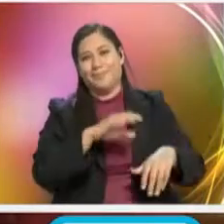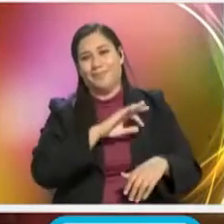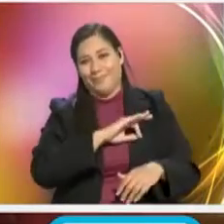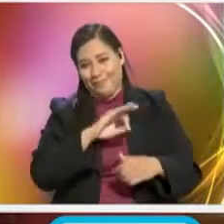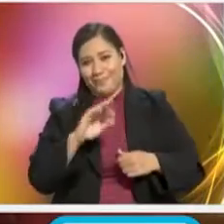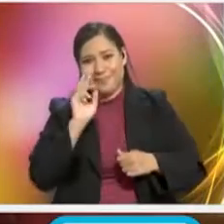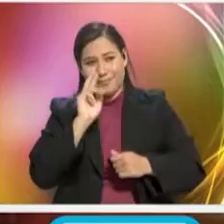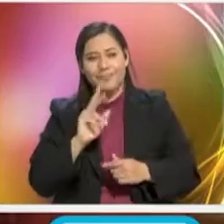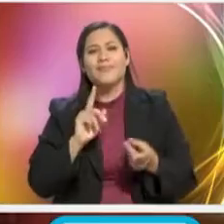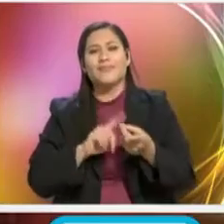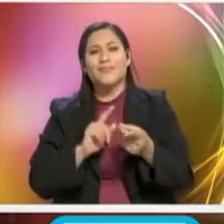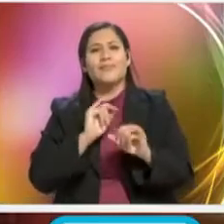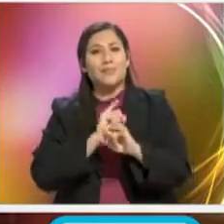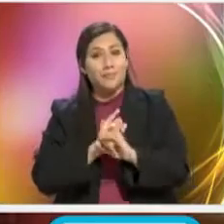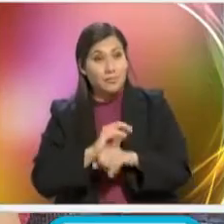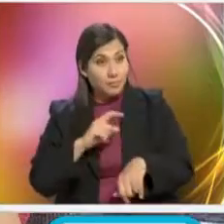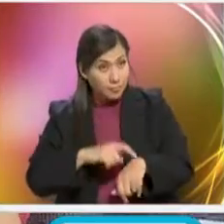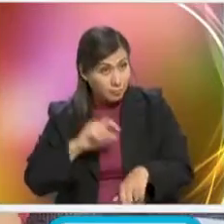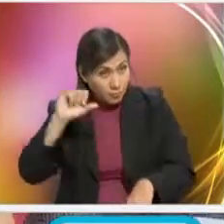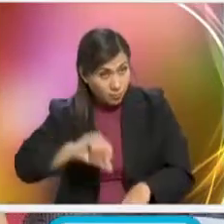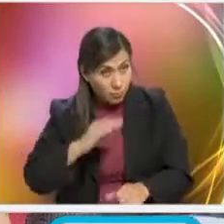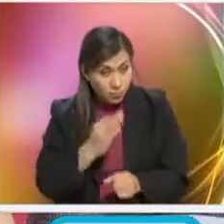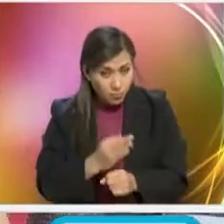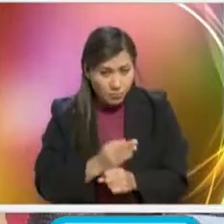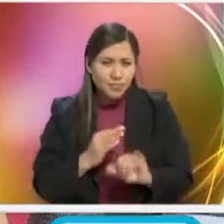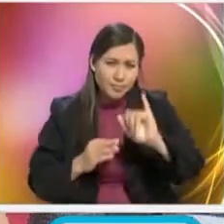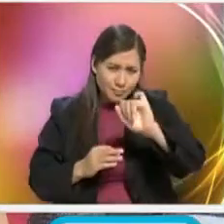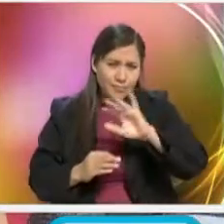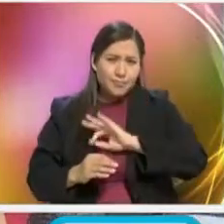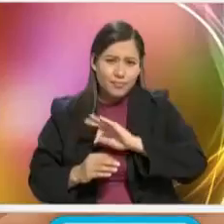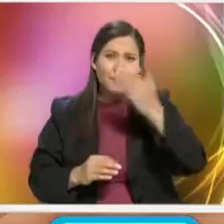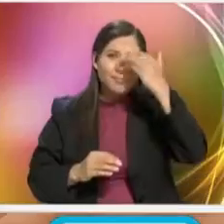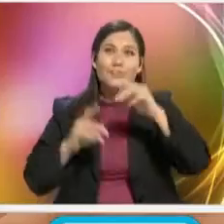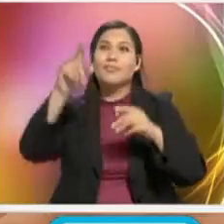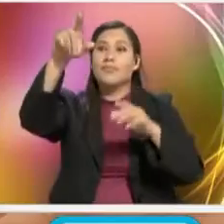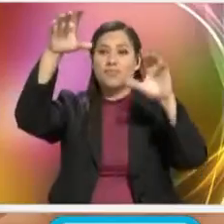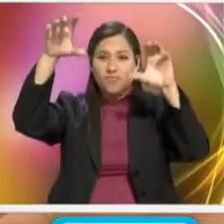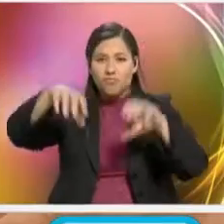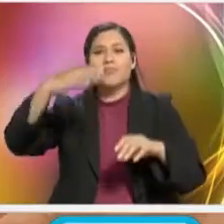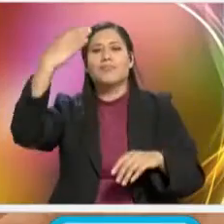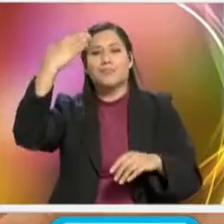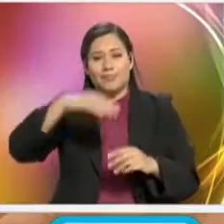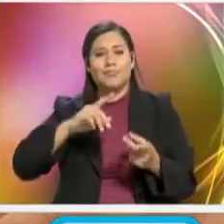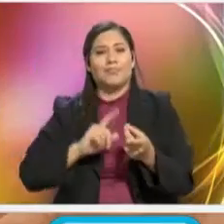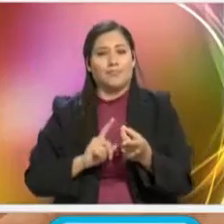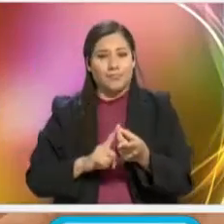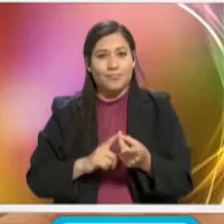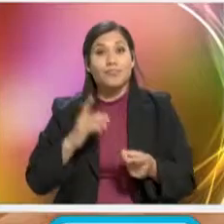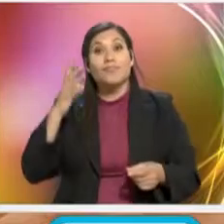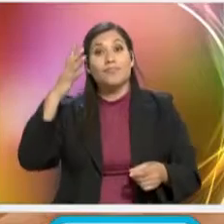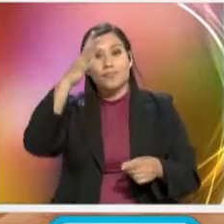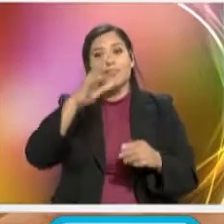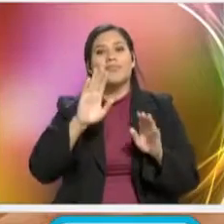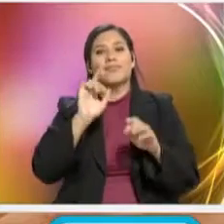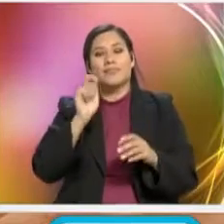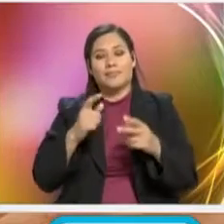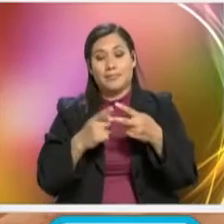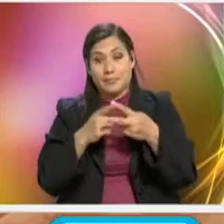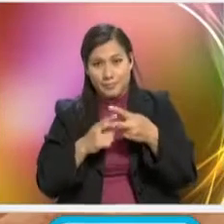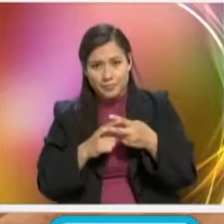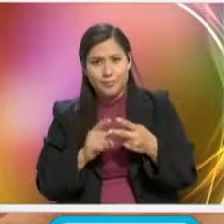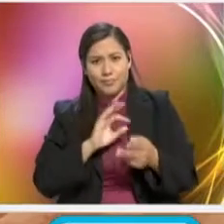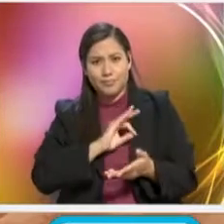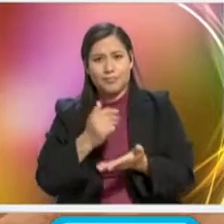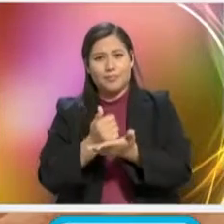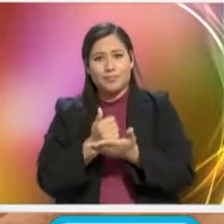el sitio. Y esto se puede ver en tiempo real. Claro, en tiempo real, en tiempo real Impresionante. y no, en futuro. También puedes ver el futuro porque el modelo matemático puede predecir